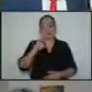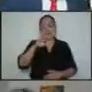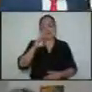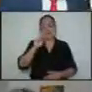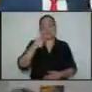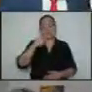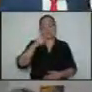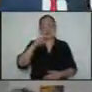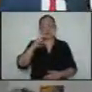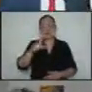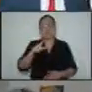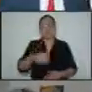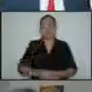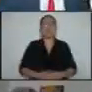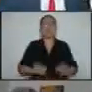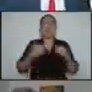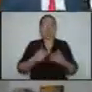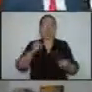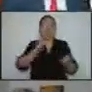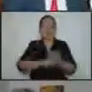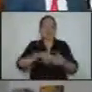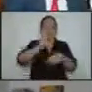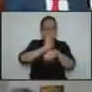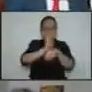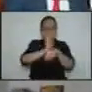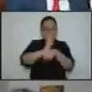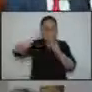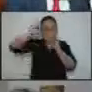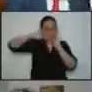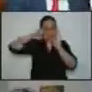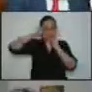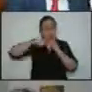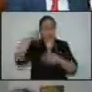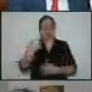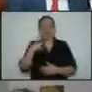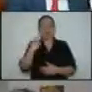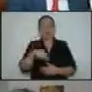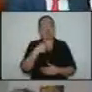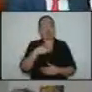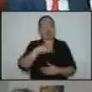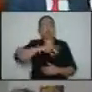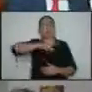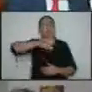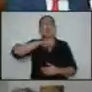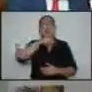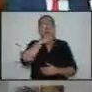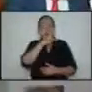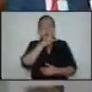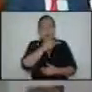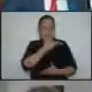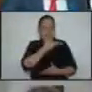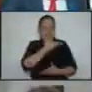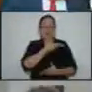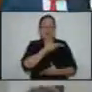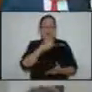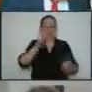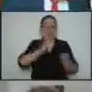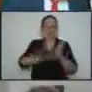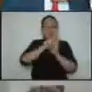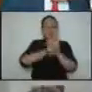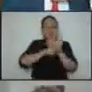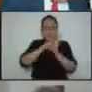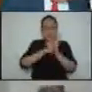película Se Busca Papá, disponible en la plataforma de Netflix, porque a su consideración se